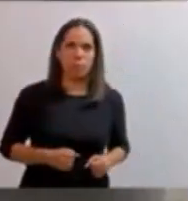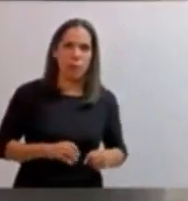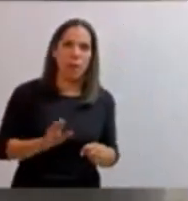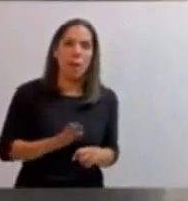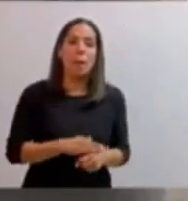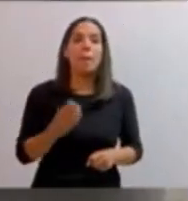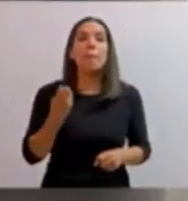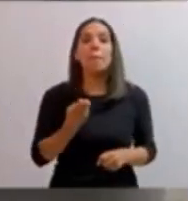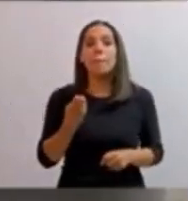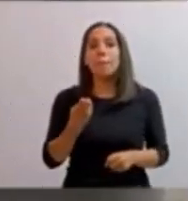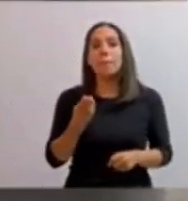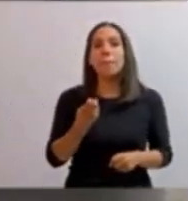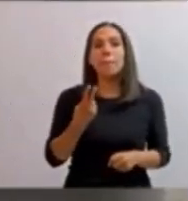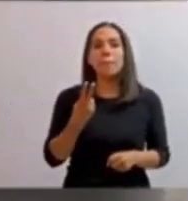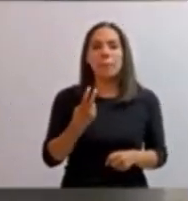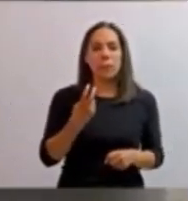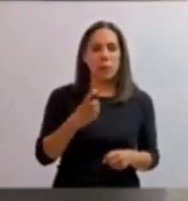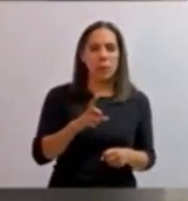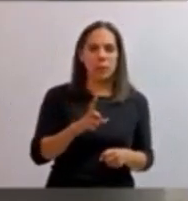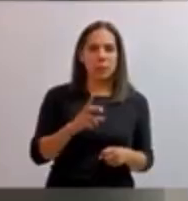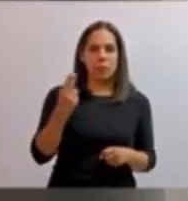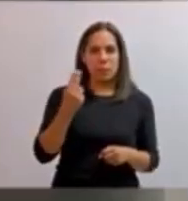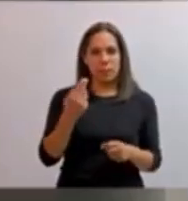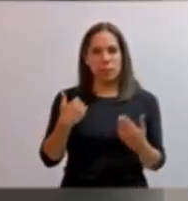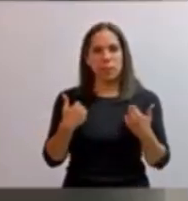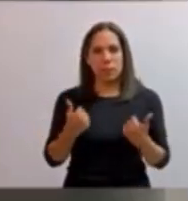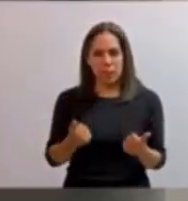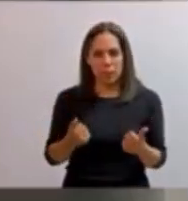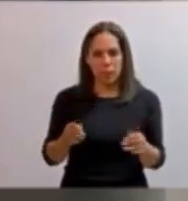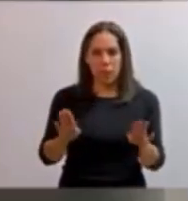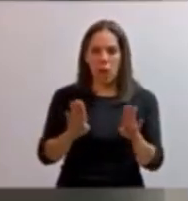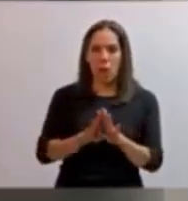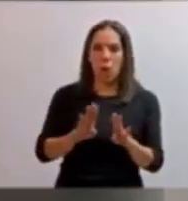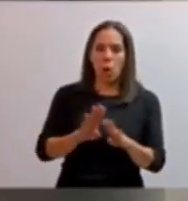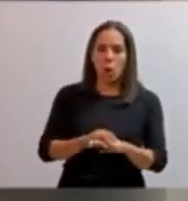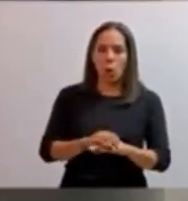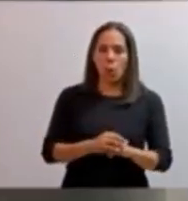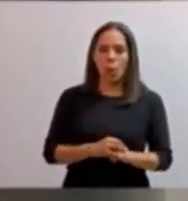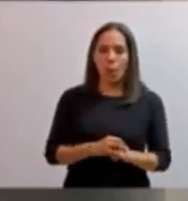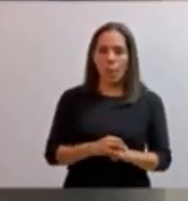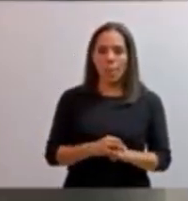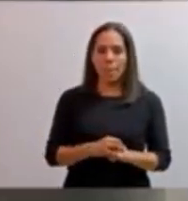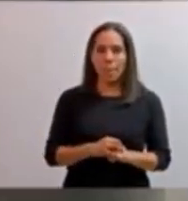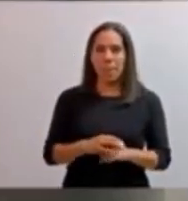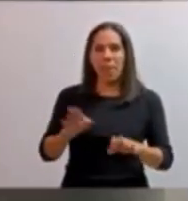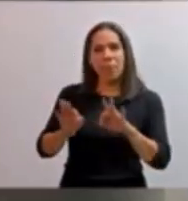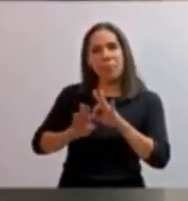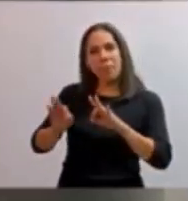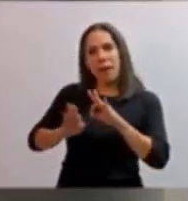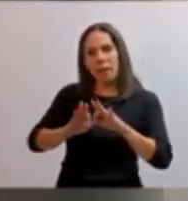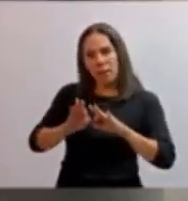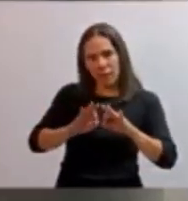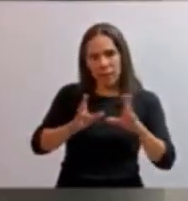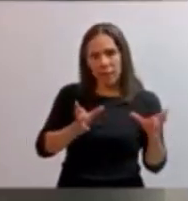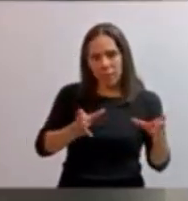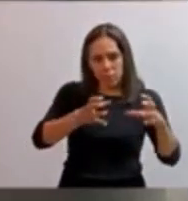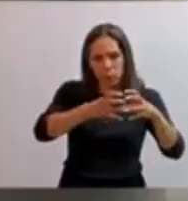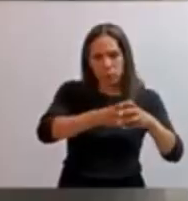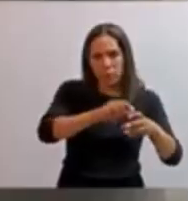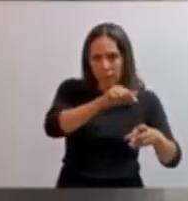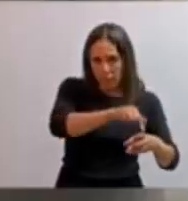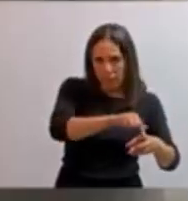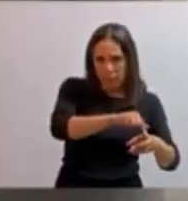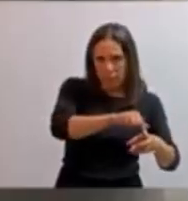estaremos entrando a uno de los planteamientos que se hace para poder trabajar el codiseño, que tiene que ver con